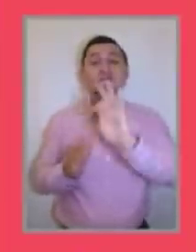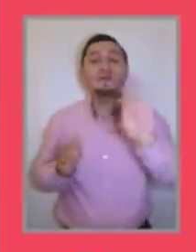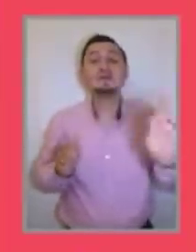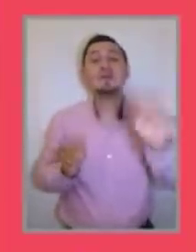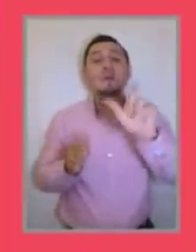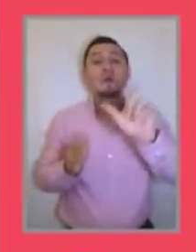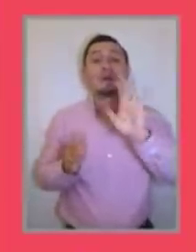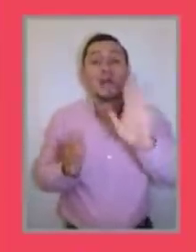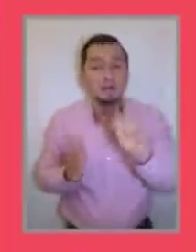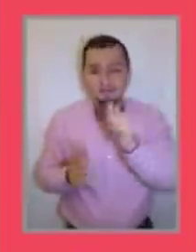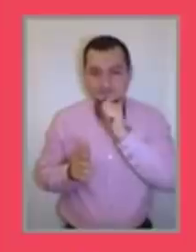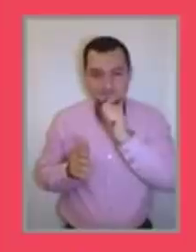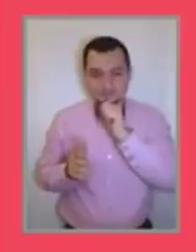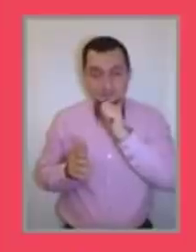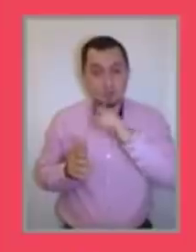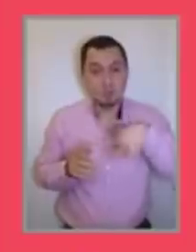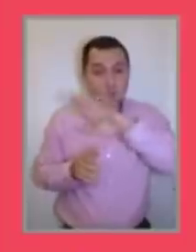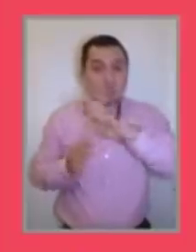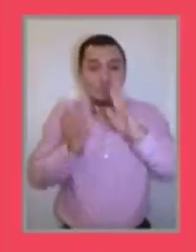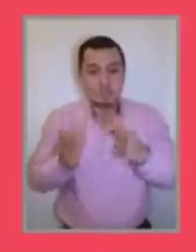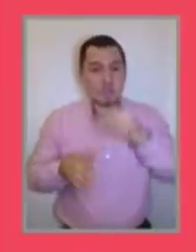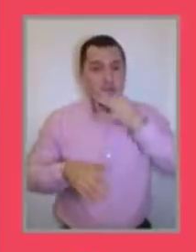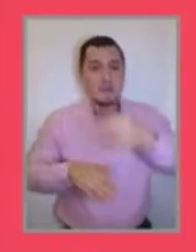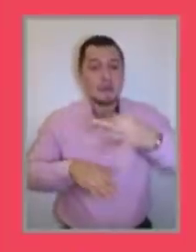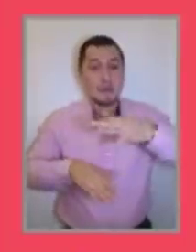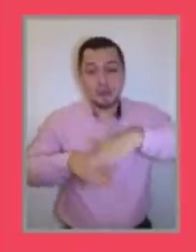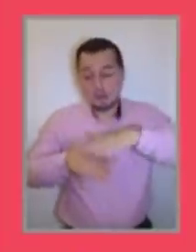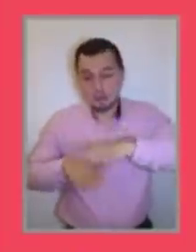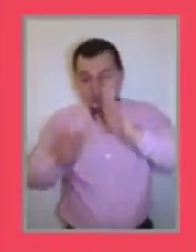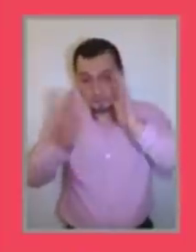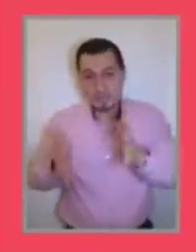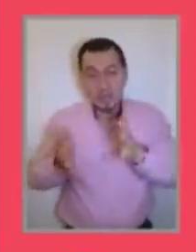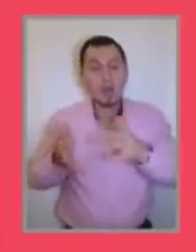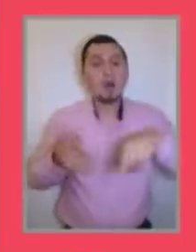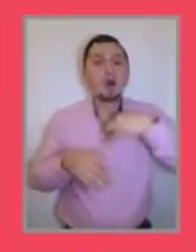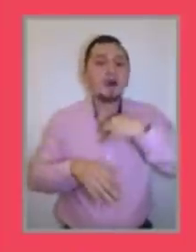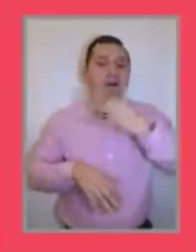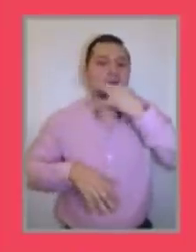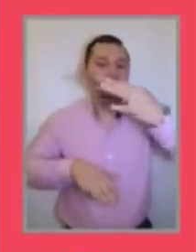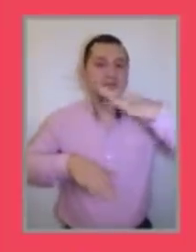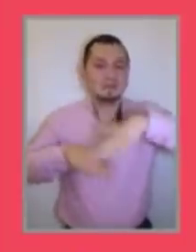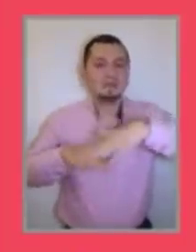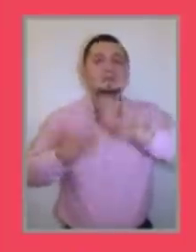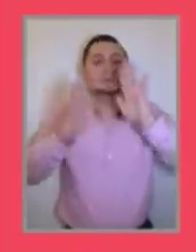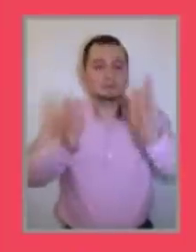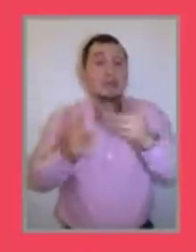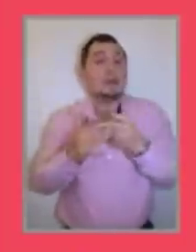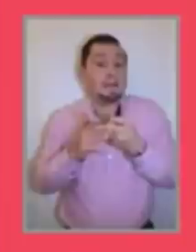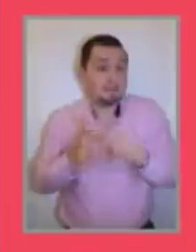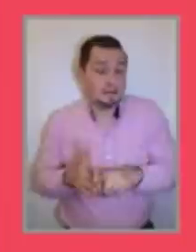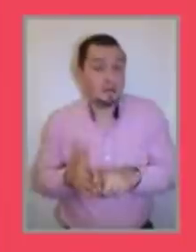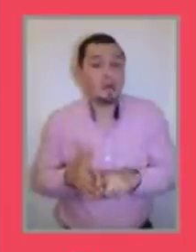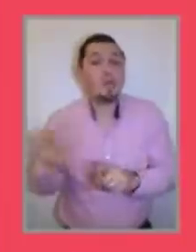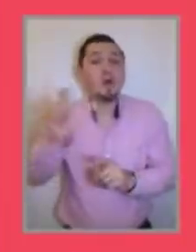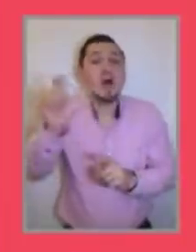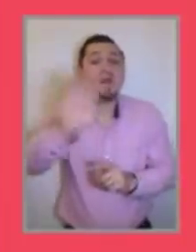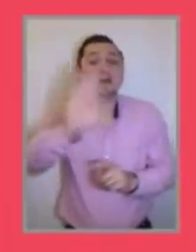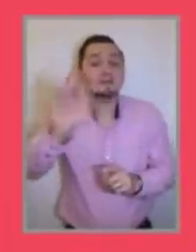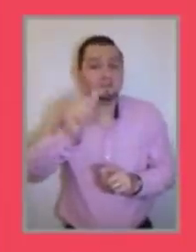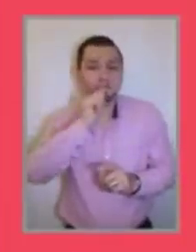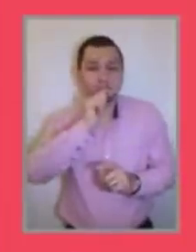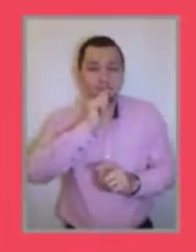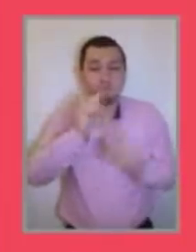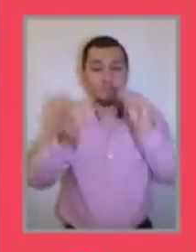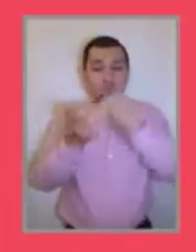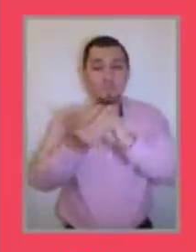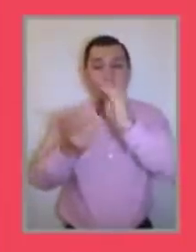vamos a decir, cuando se tome la decisión, cómo va a ser. Y eso fue lo que, a propuesta de la Mesa de Educación, que aquí está la lista, lo pueden ver en pantallas